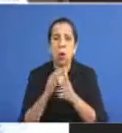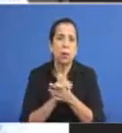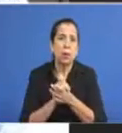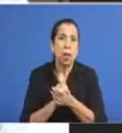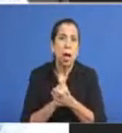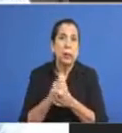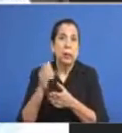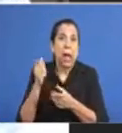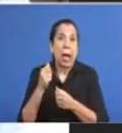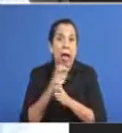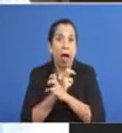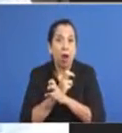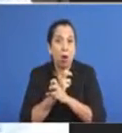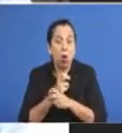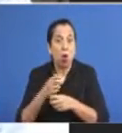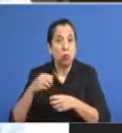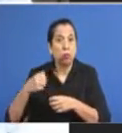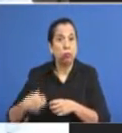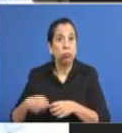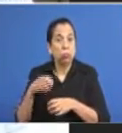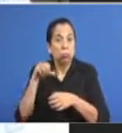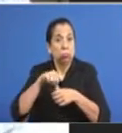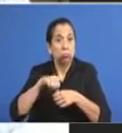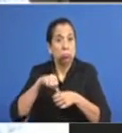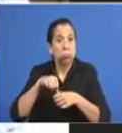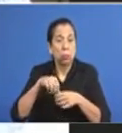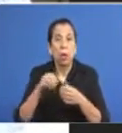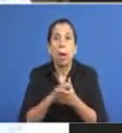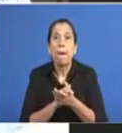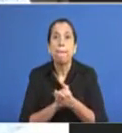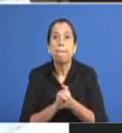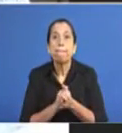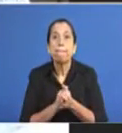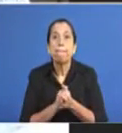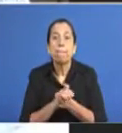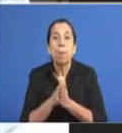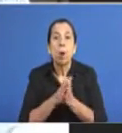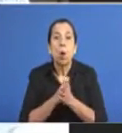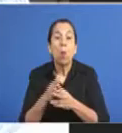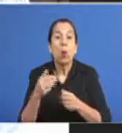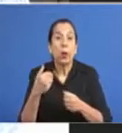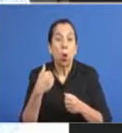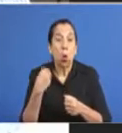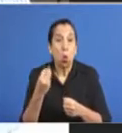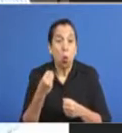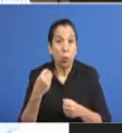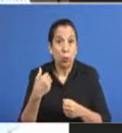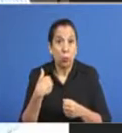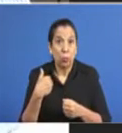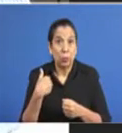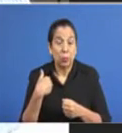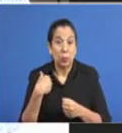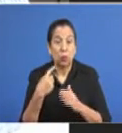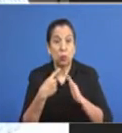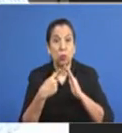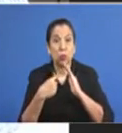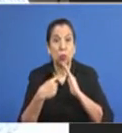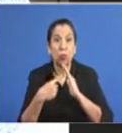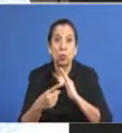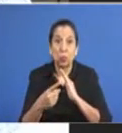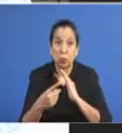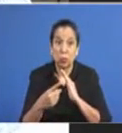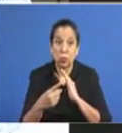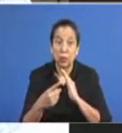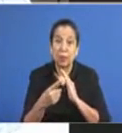botellita de alcohol y cargarla, porque cuando tomamos transporte público, estamos propensos a tocar los asientos, a